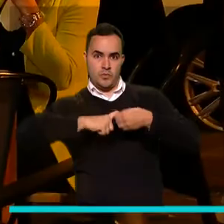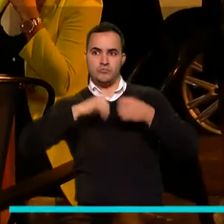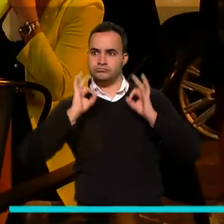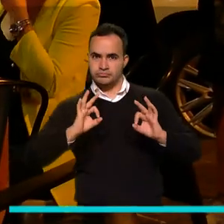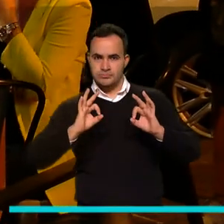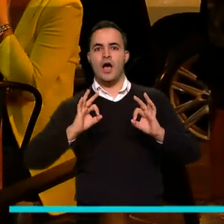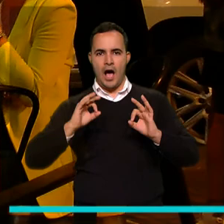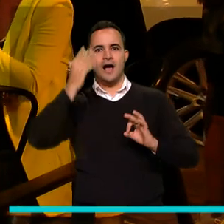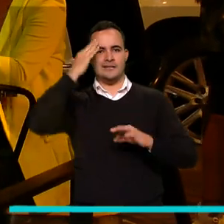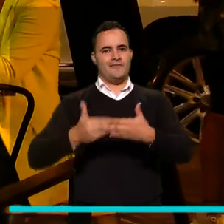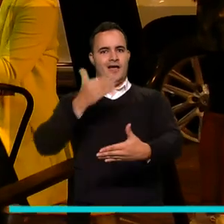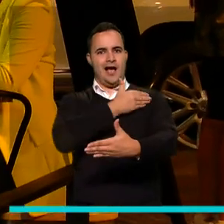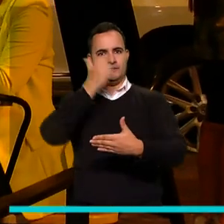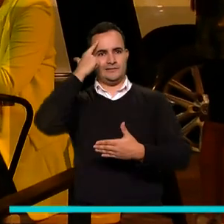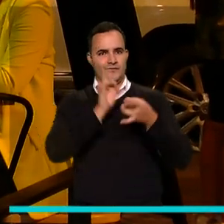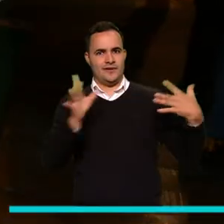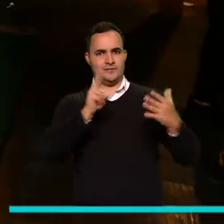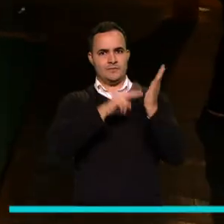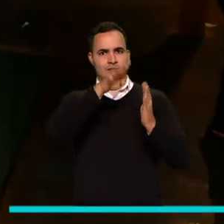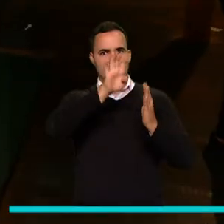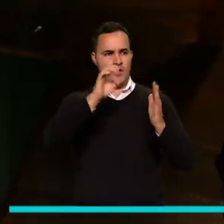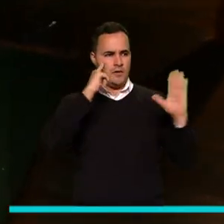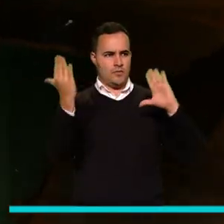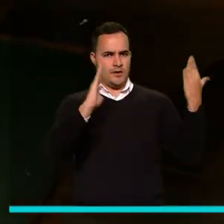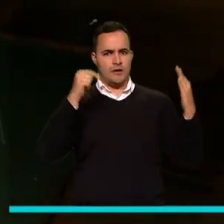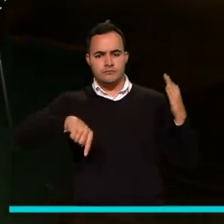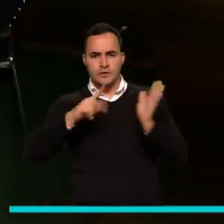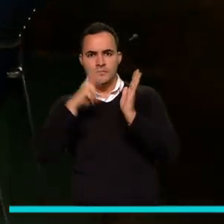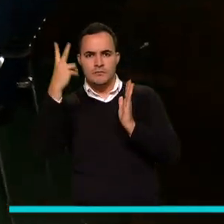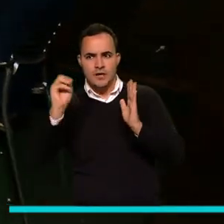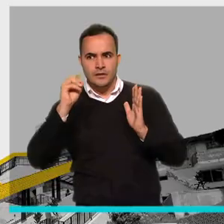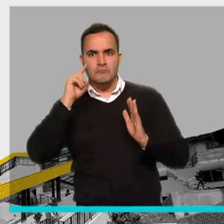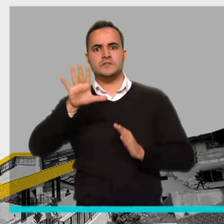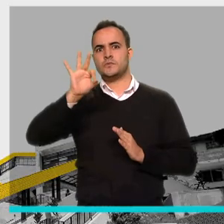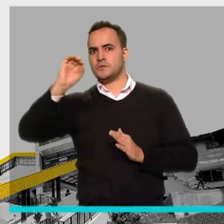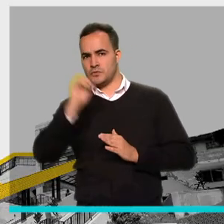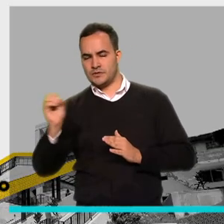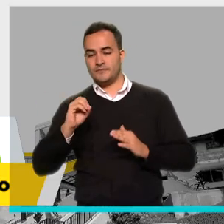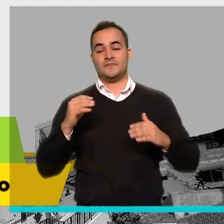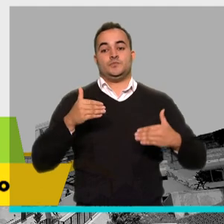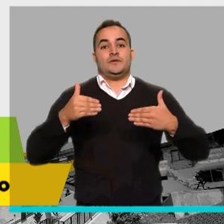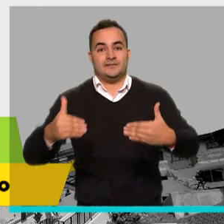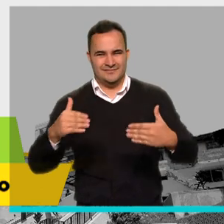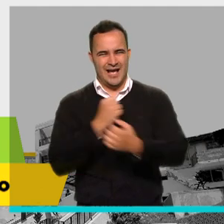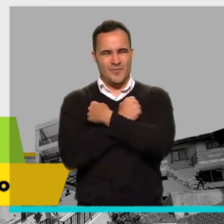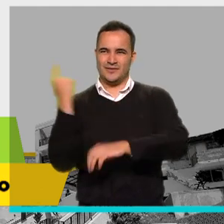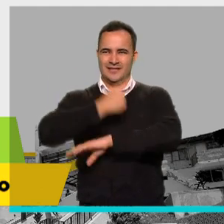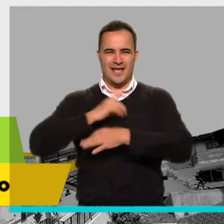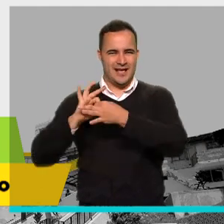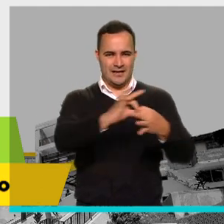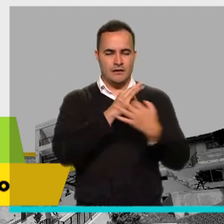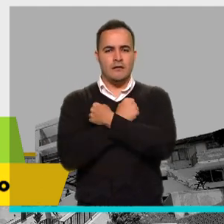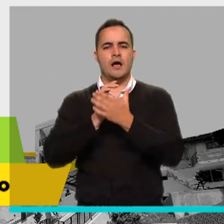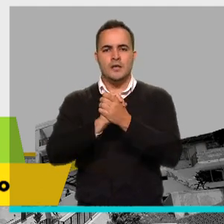más de la misma fecha del 2019. Y el fin de semana, de amor y amistad, el 73% de nuestros afiliados